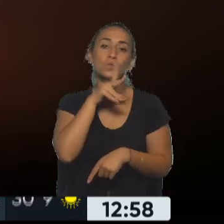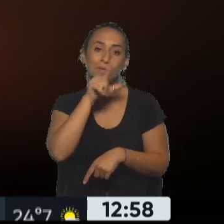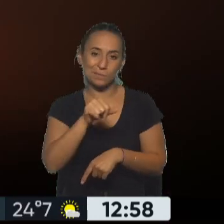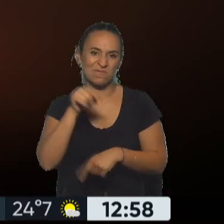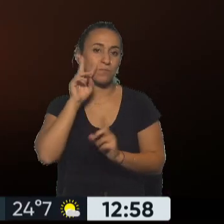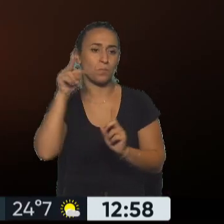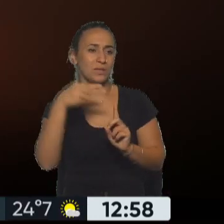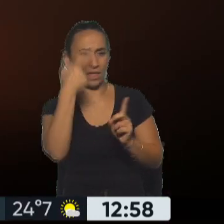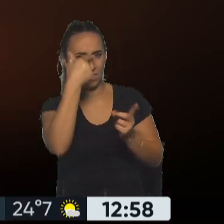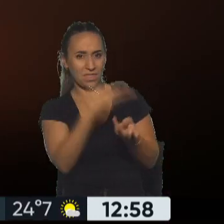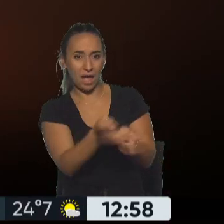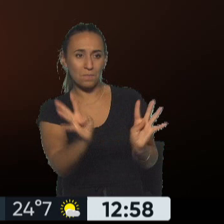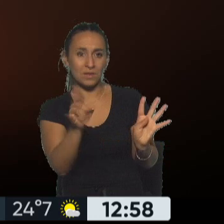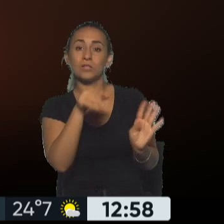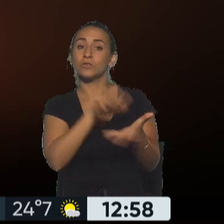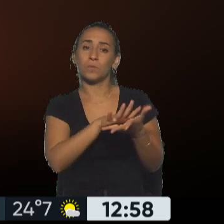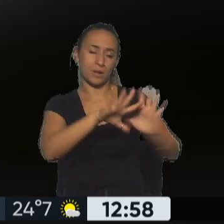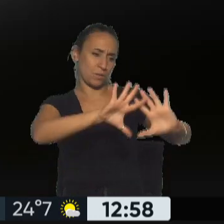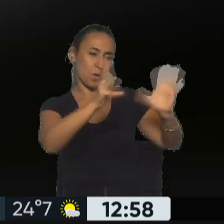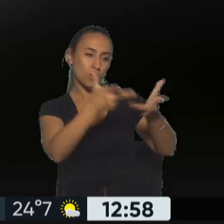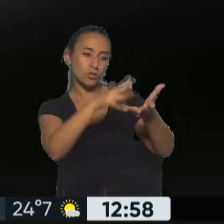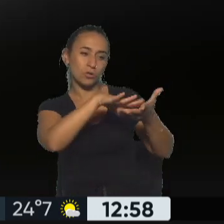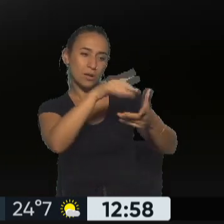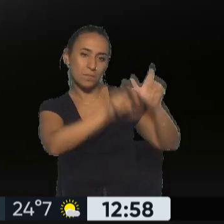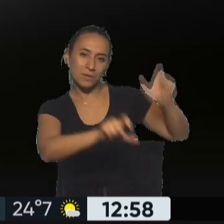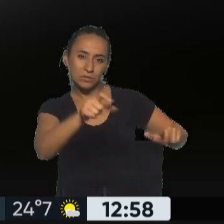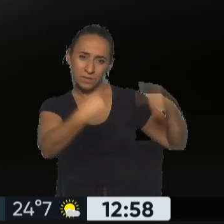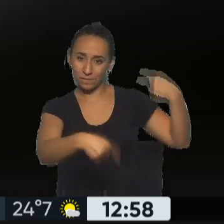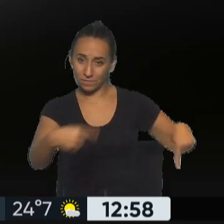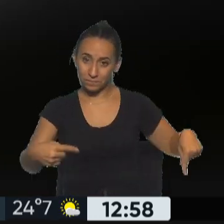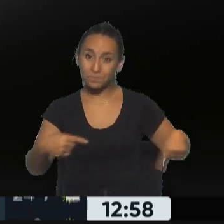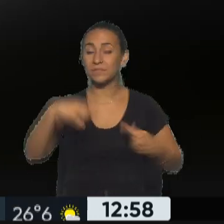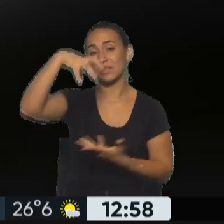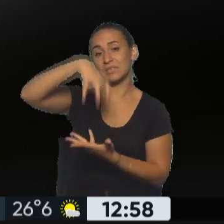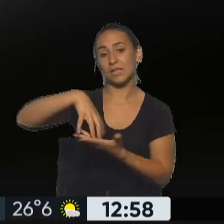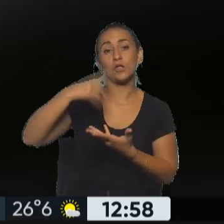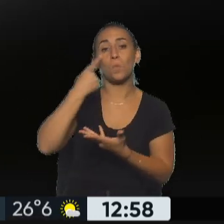la mirada sobre el mundo, sobre las personas. En el Centro Municipal de Artes de